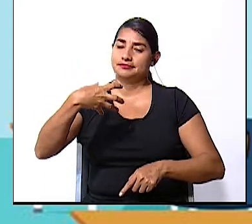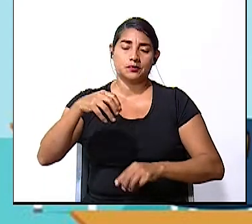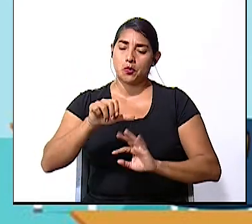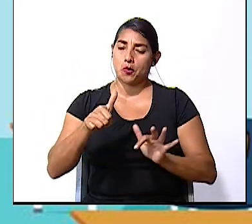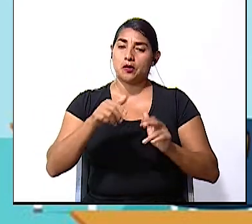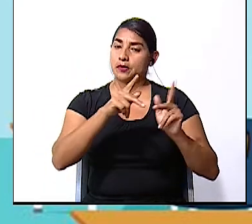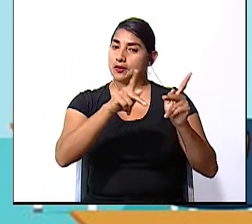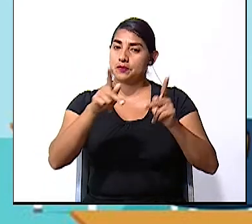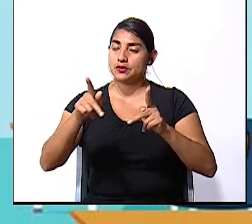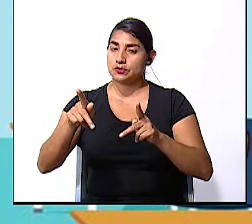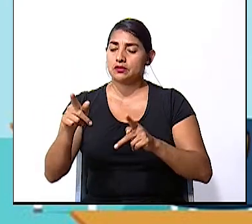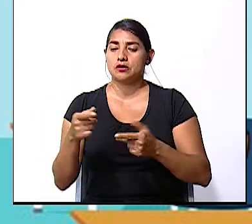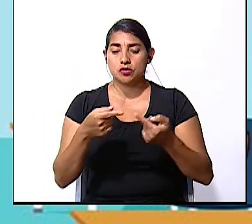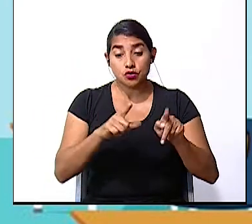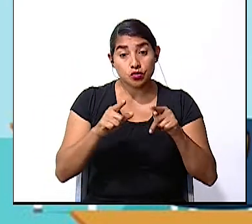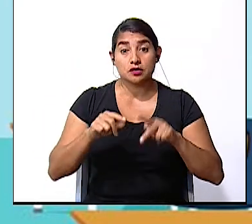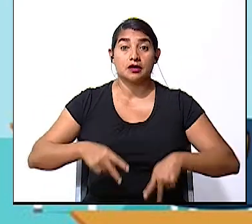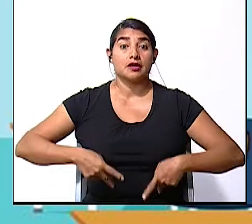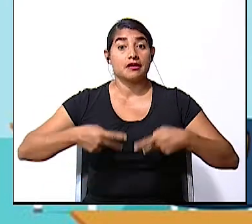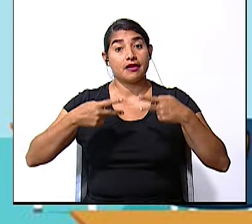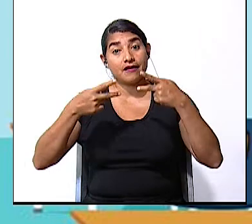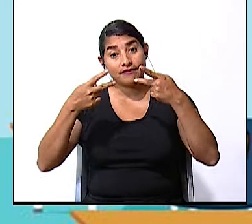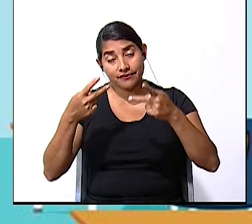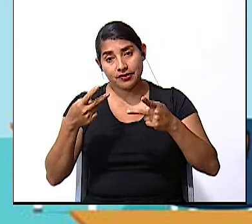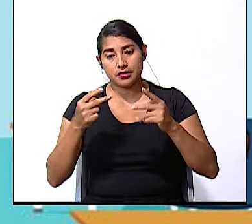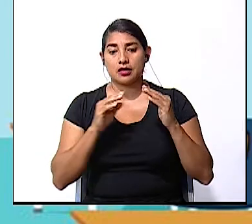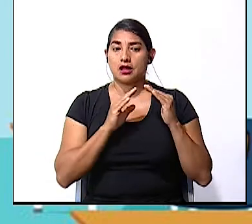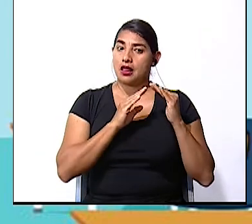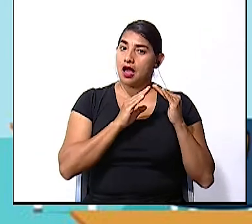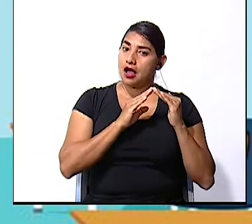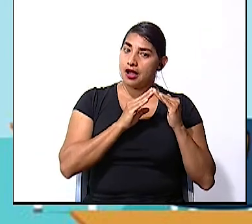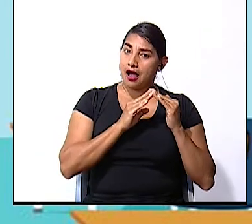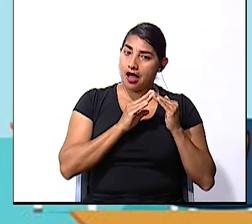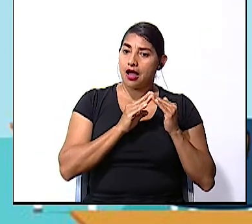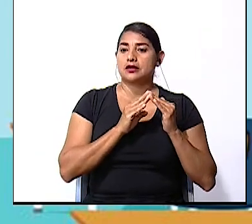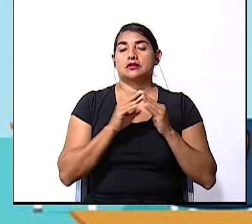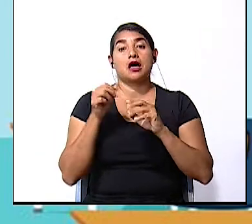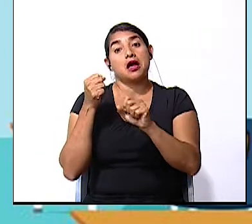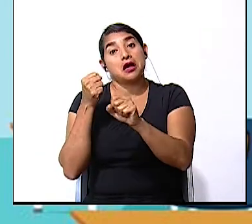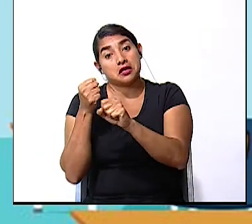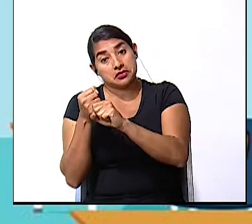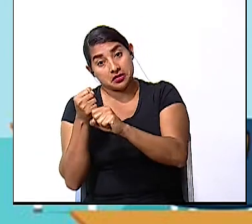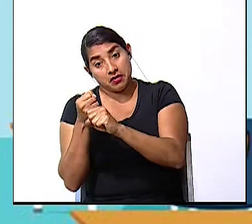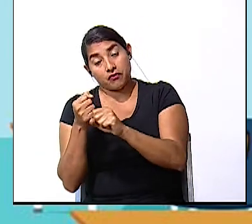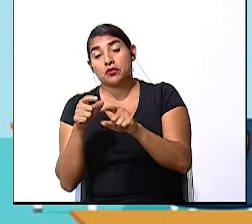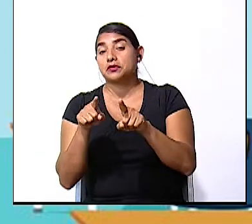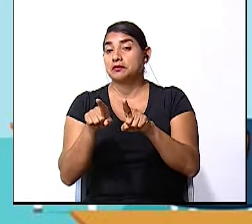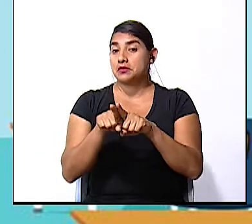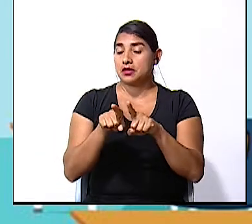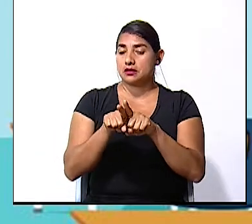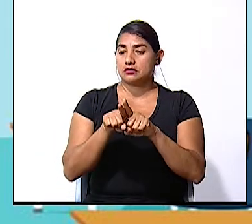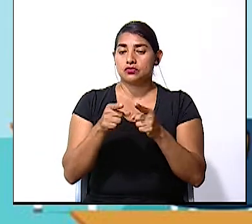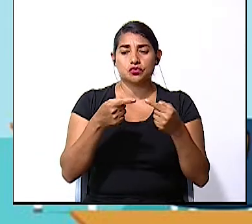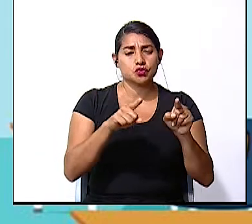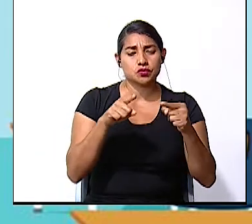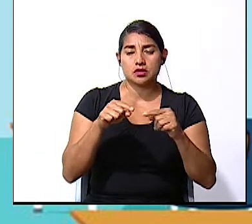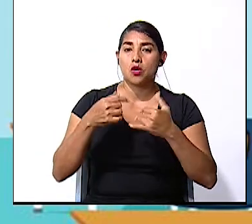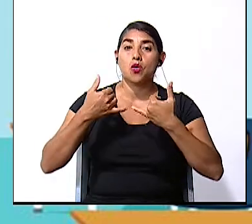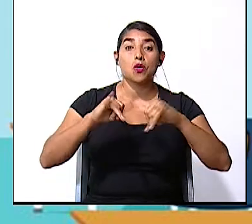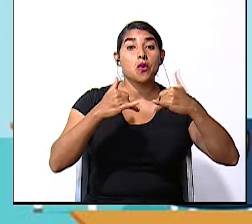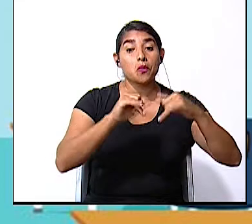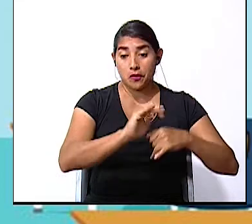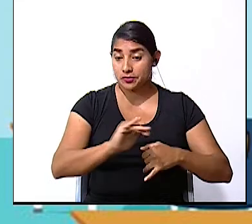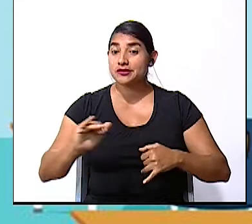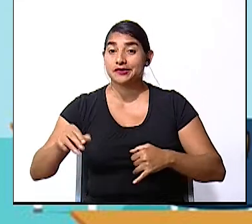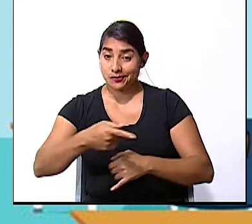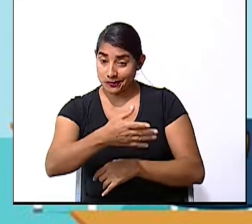personas. Pasa en la vida de la casa, pasa en el trabajo también, pasa en los juegos